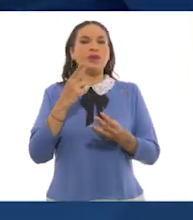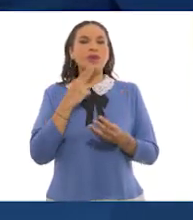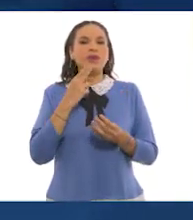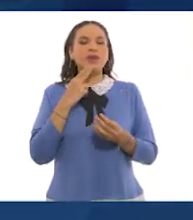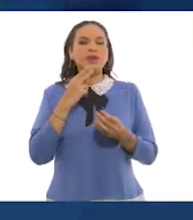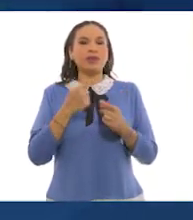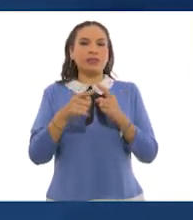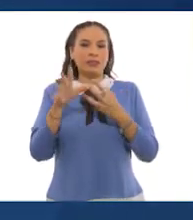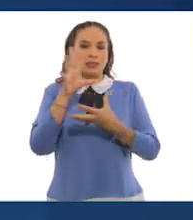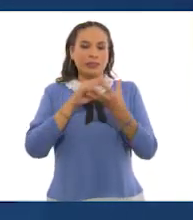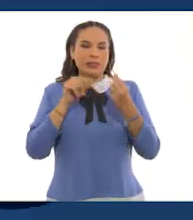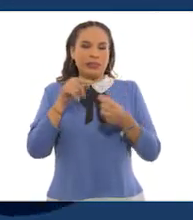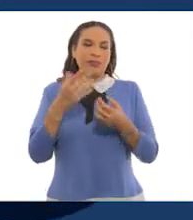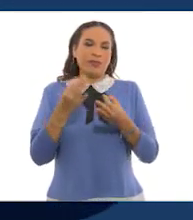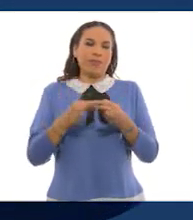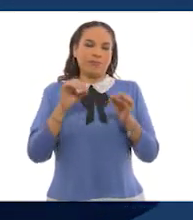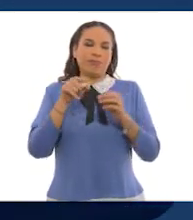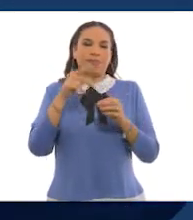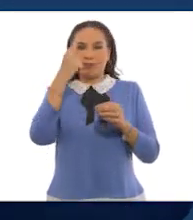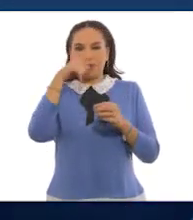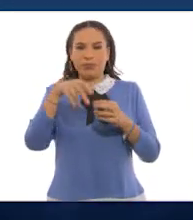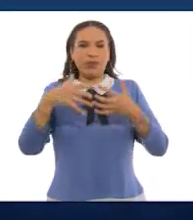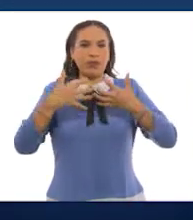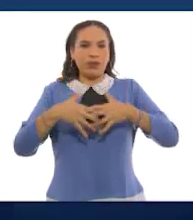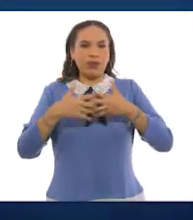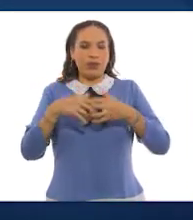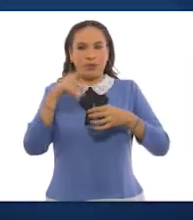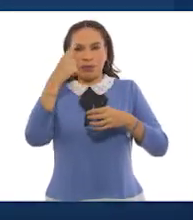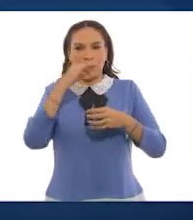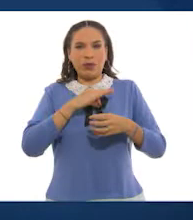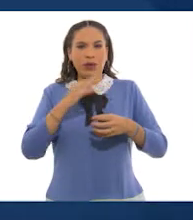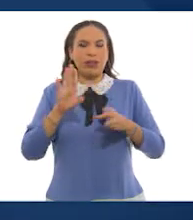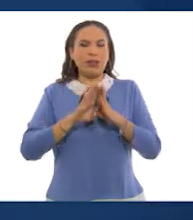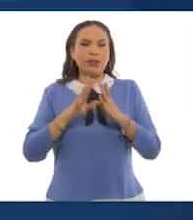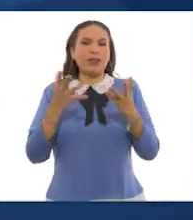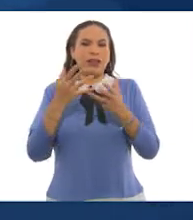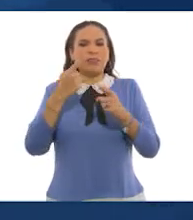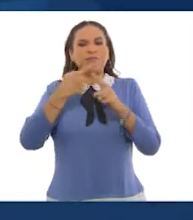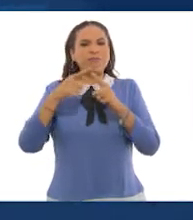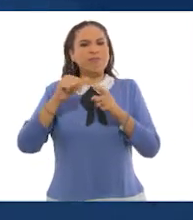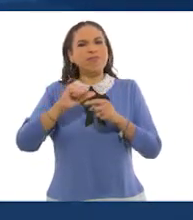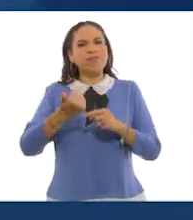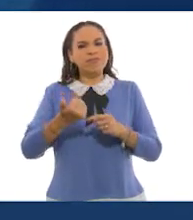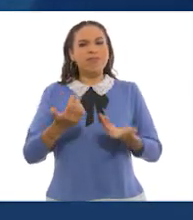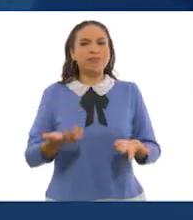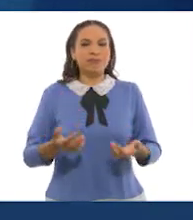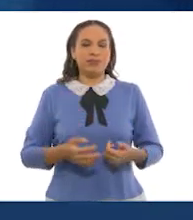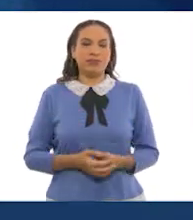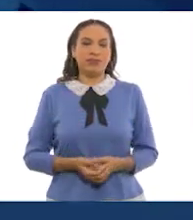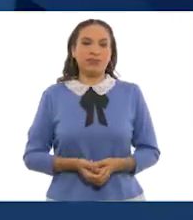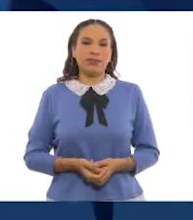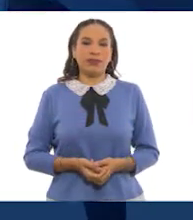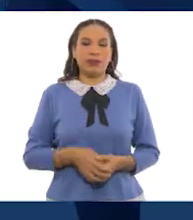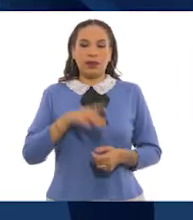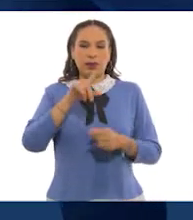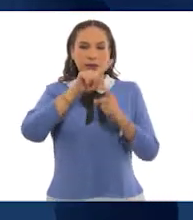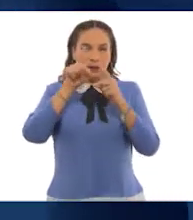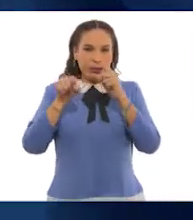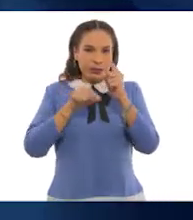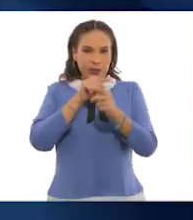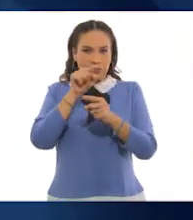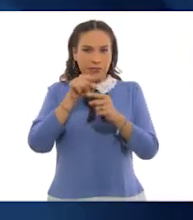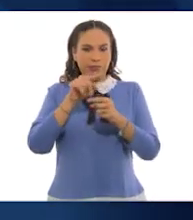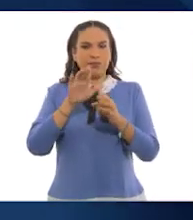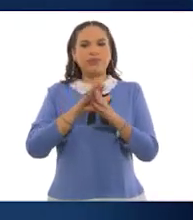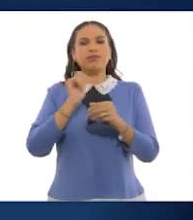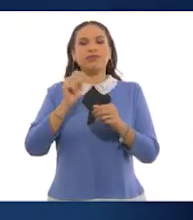un recurso determinado en la misma función para la que fue elaborado o en otra diferente. El reciclado es